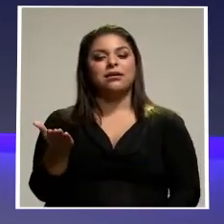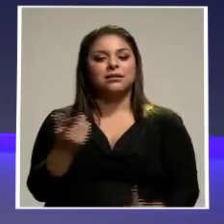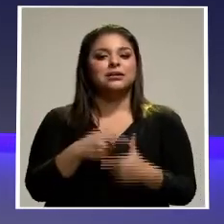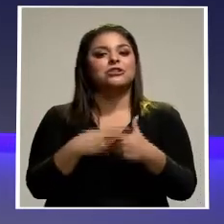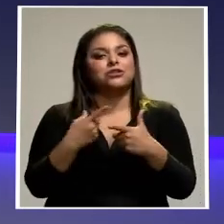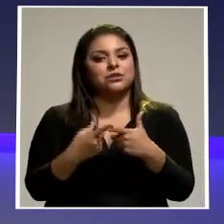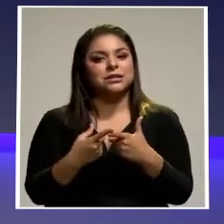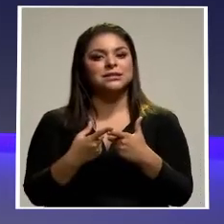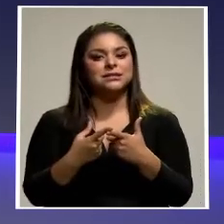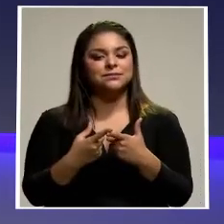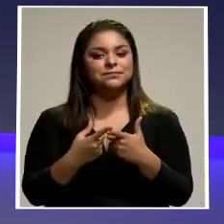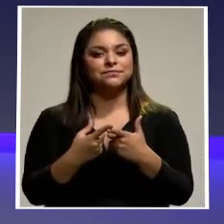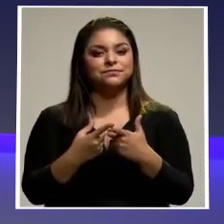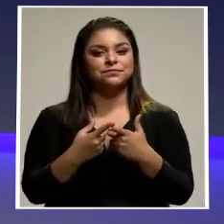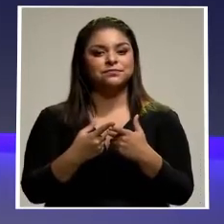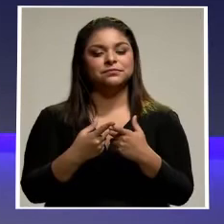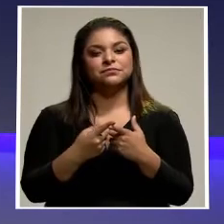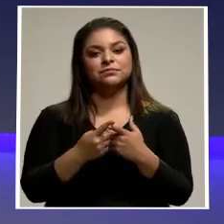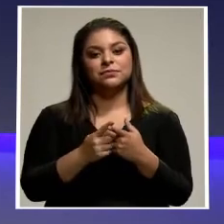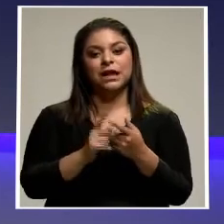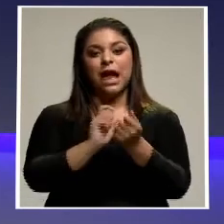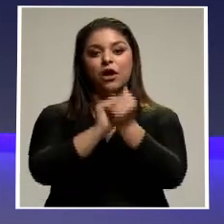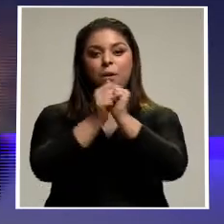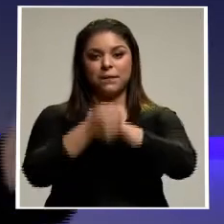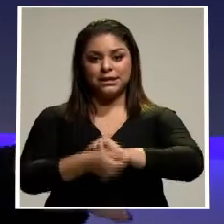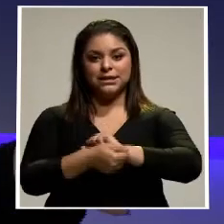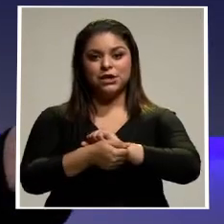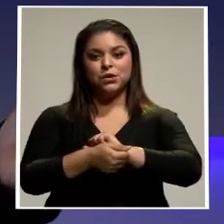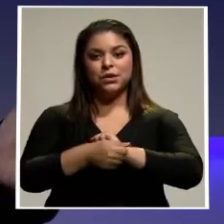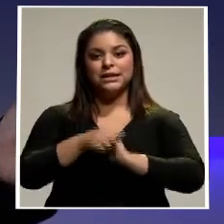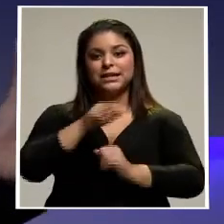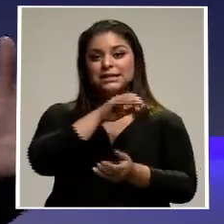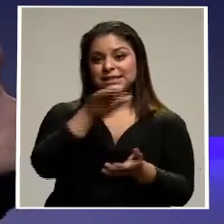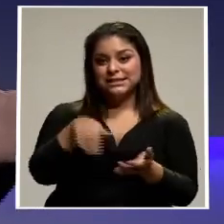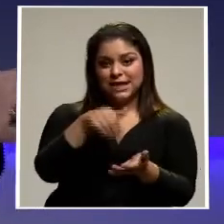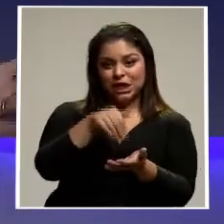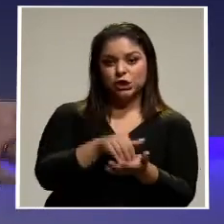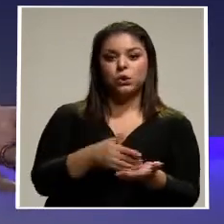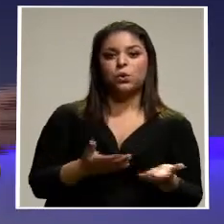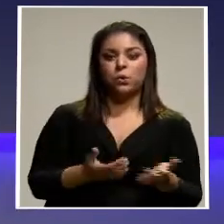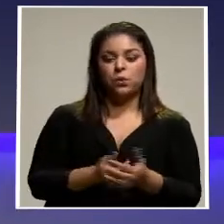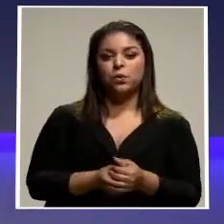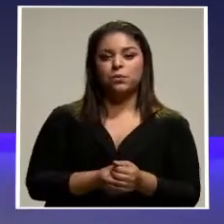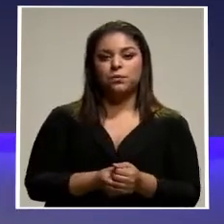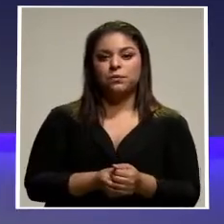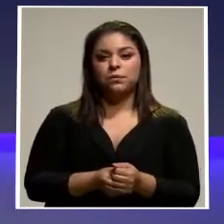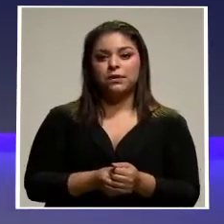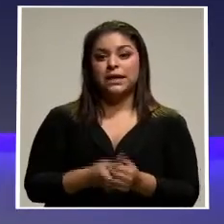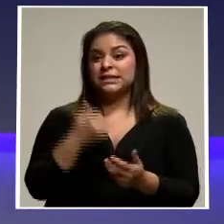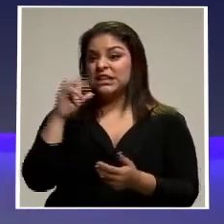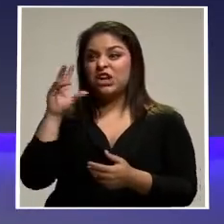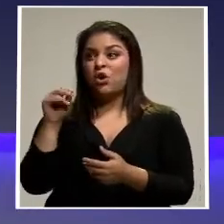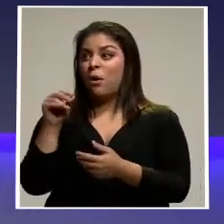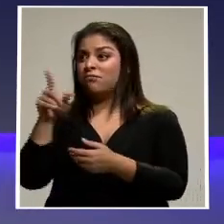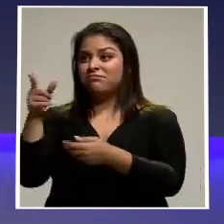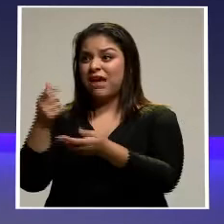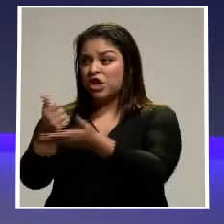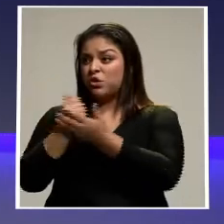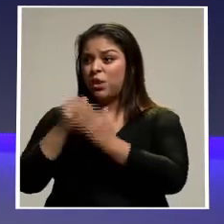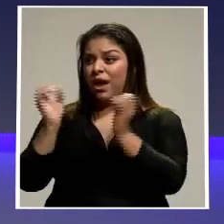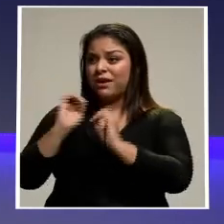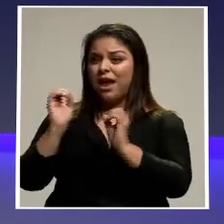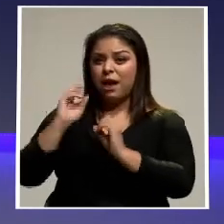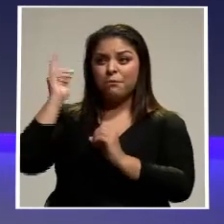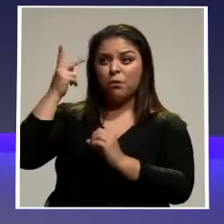en el centro donde todo lo que no se gestiona bien en la gestión pública lo están tratando de resolver a través de